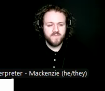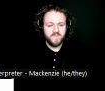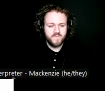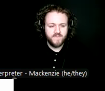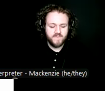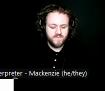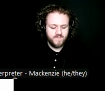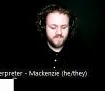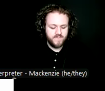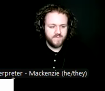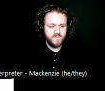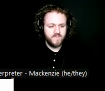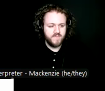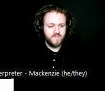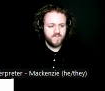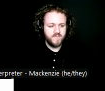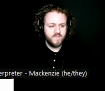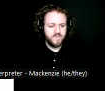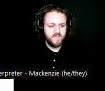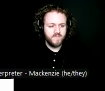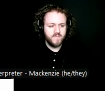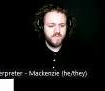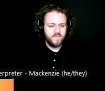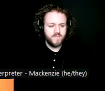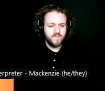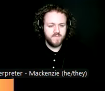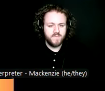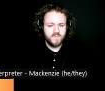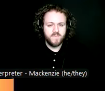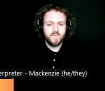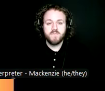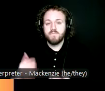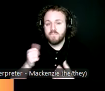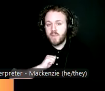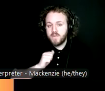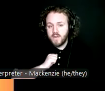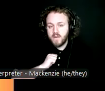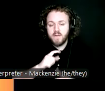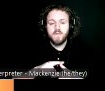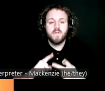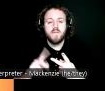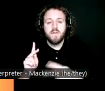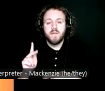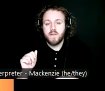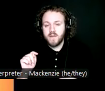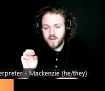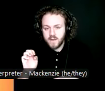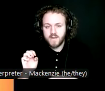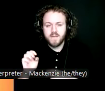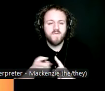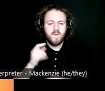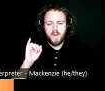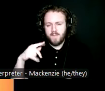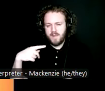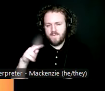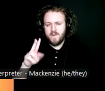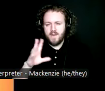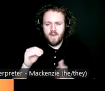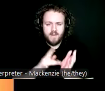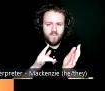con tiempo. Entonces, pasemos a la siguiente, en donde pueden ver que